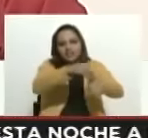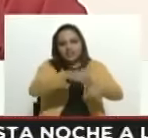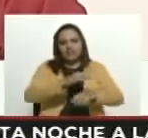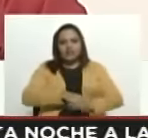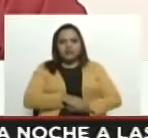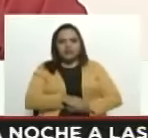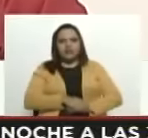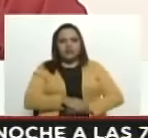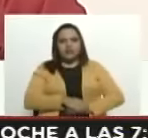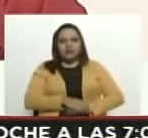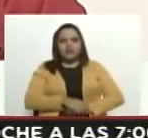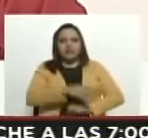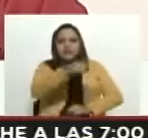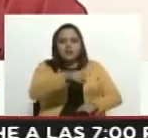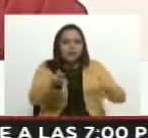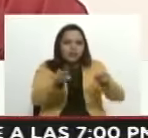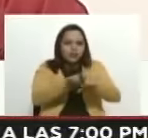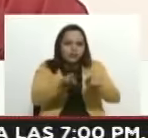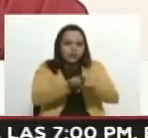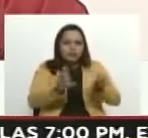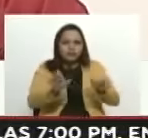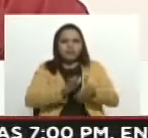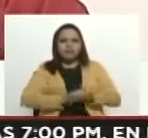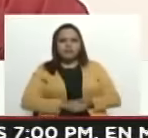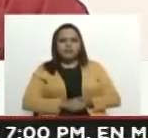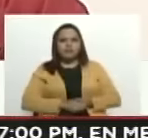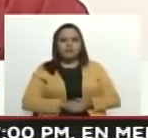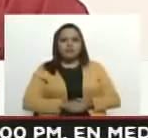Eso es tal cual García Márquez, ¿ves?